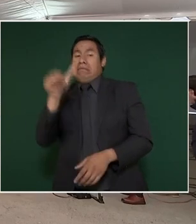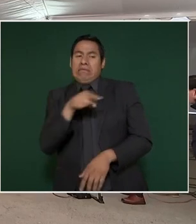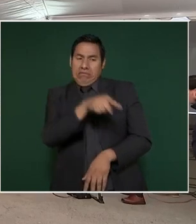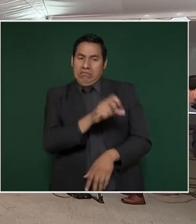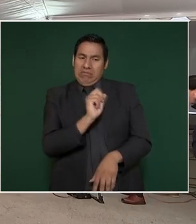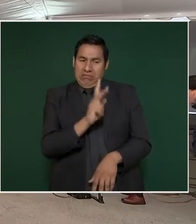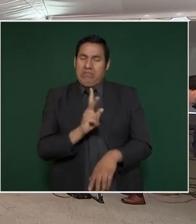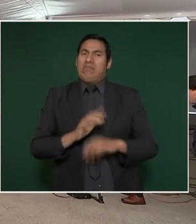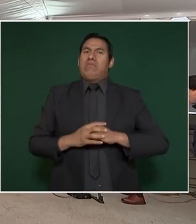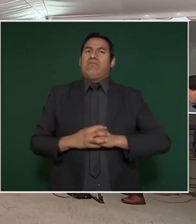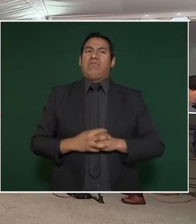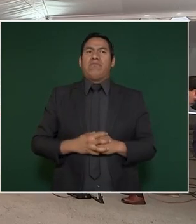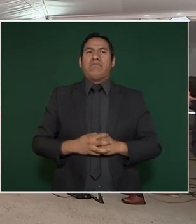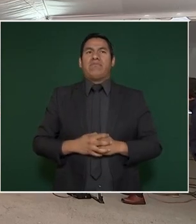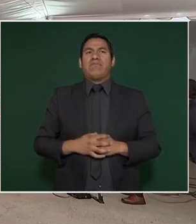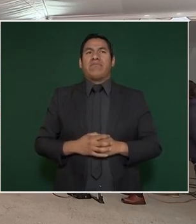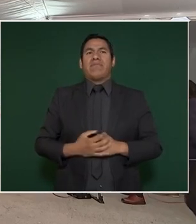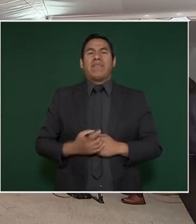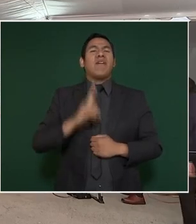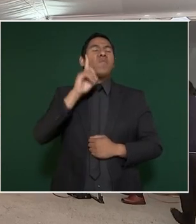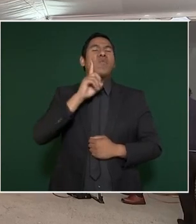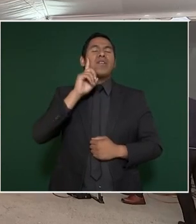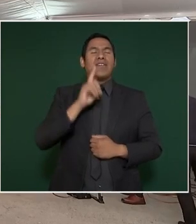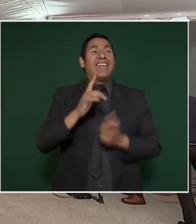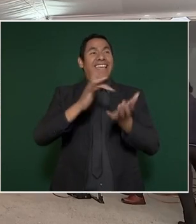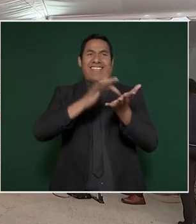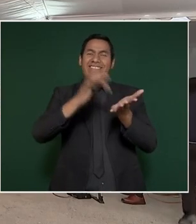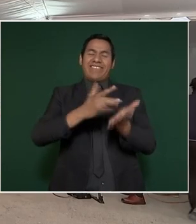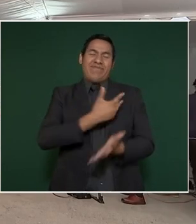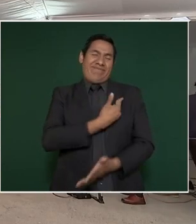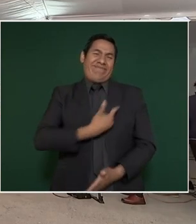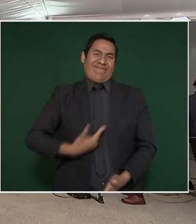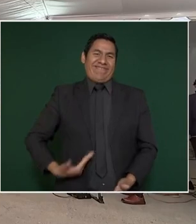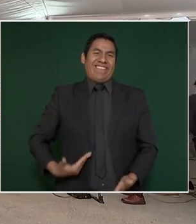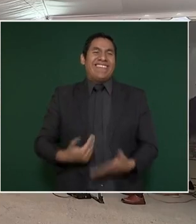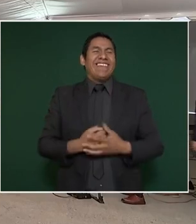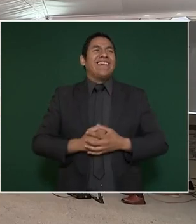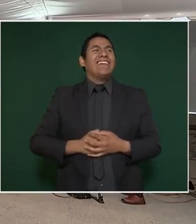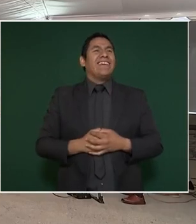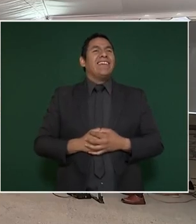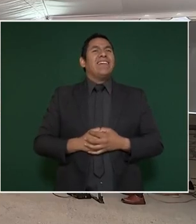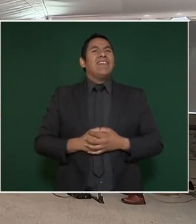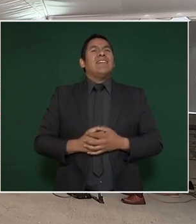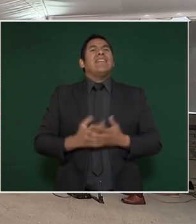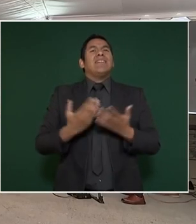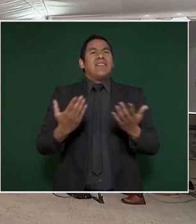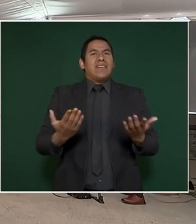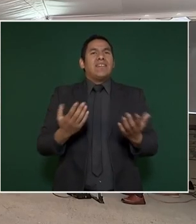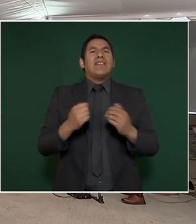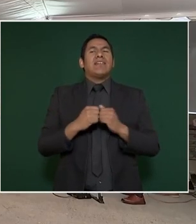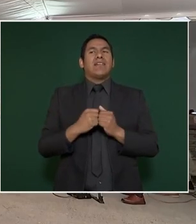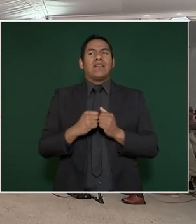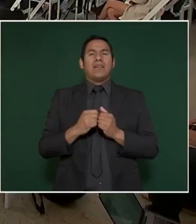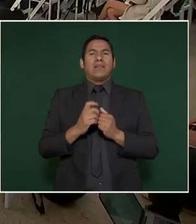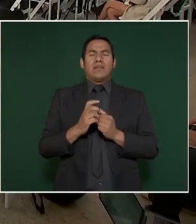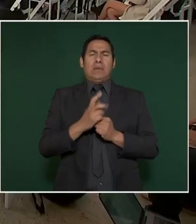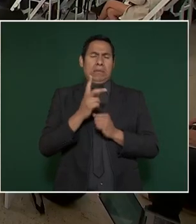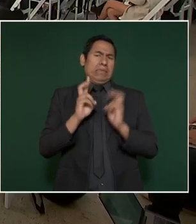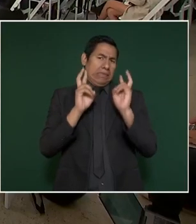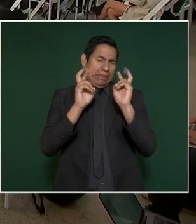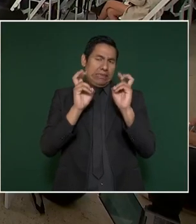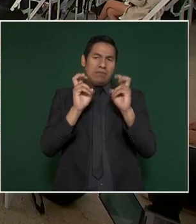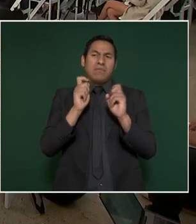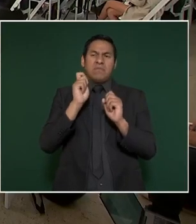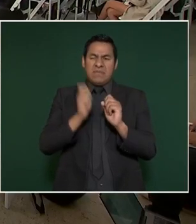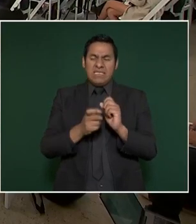vas Gracias presidente eh Hay un tema con la hay que si Existe algún plan o alguna